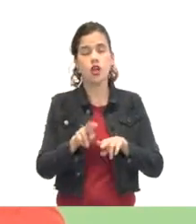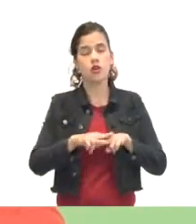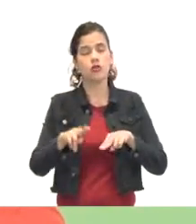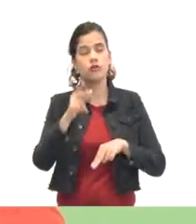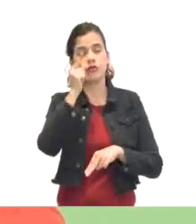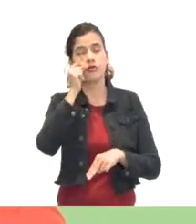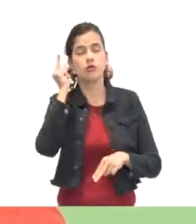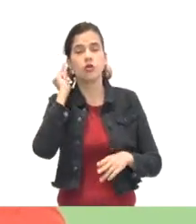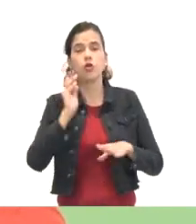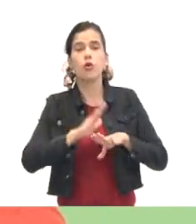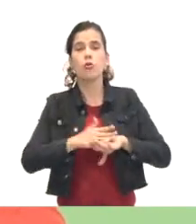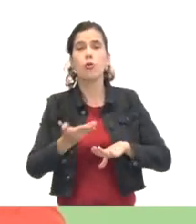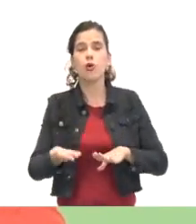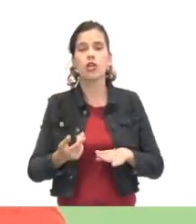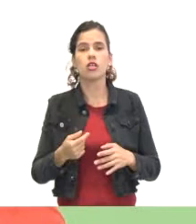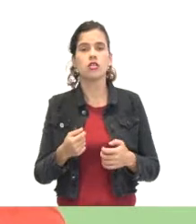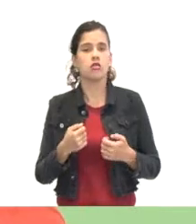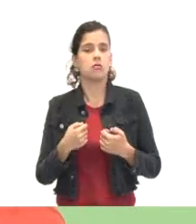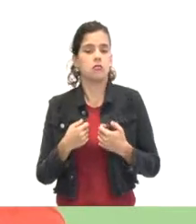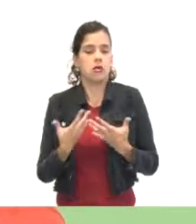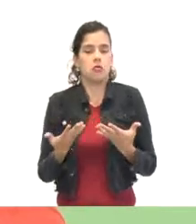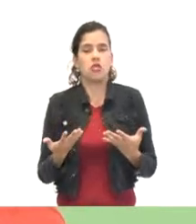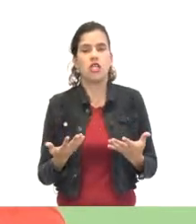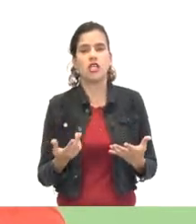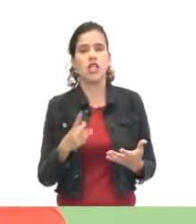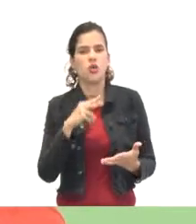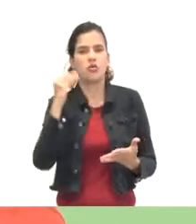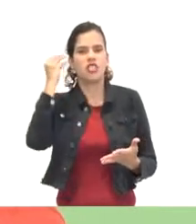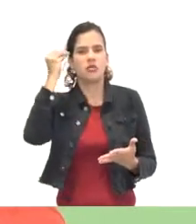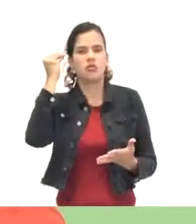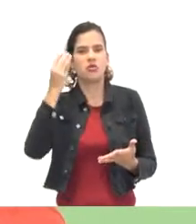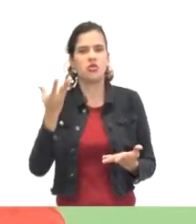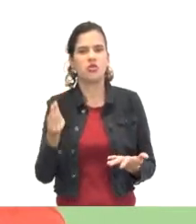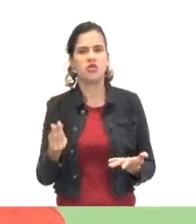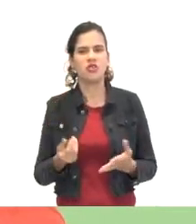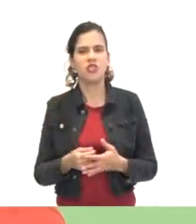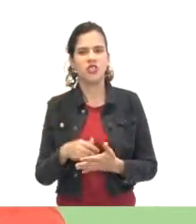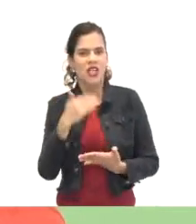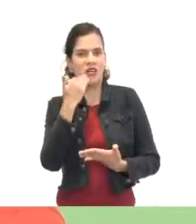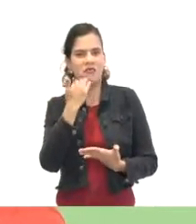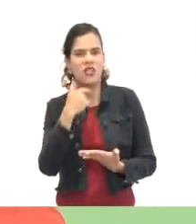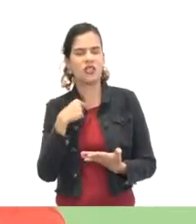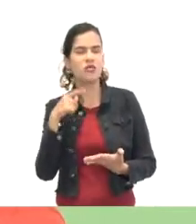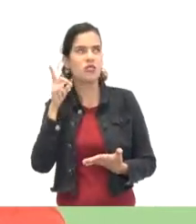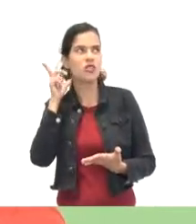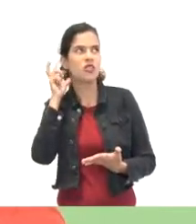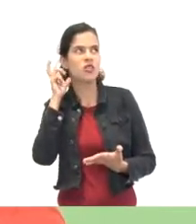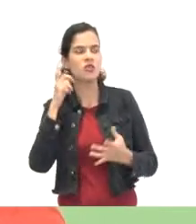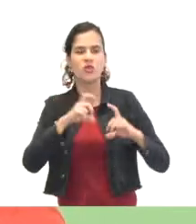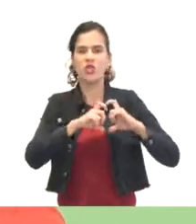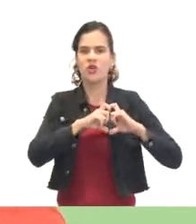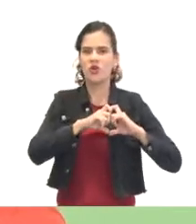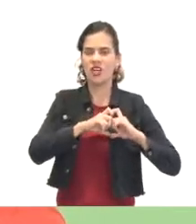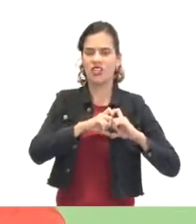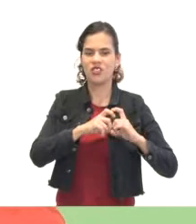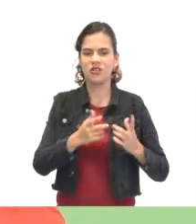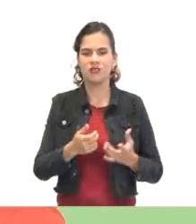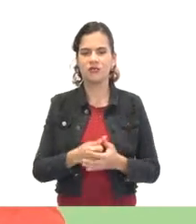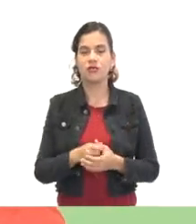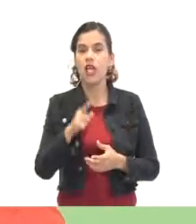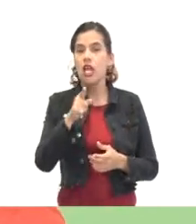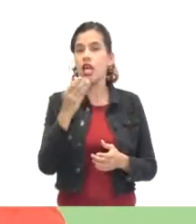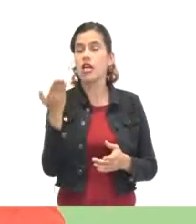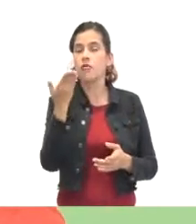las niñas porque son espontáneos, son amenos, son así como ese susurro del corazón. Y bueno,